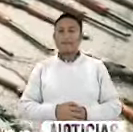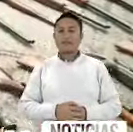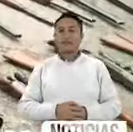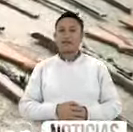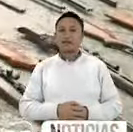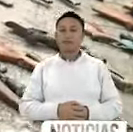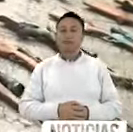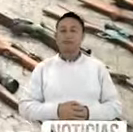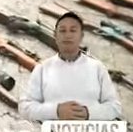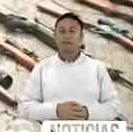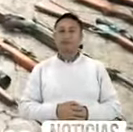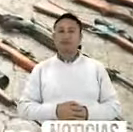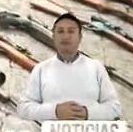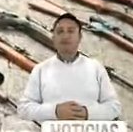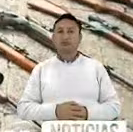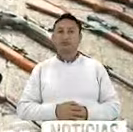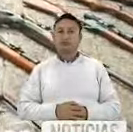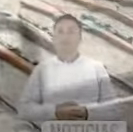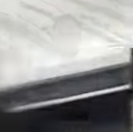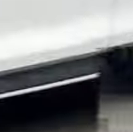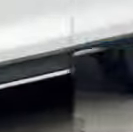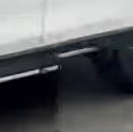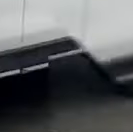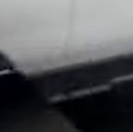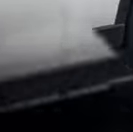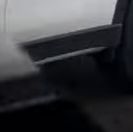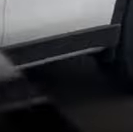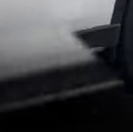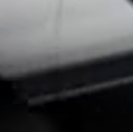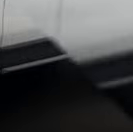Informó Priscila Cadena.